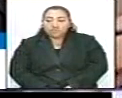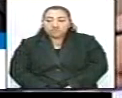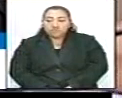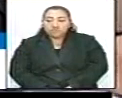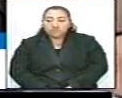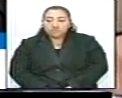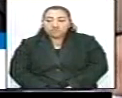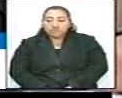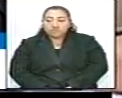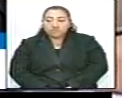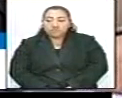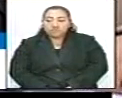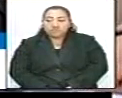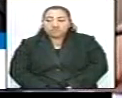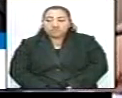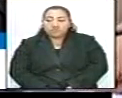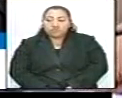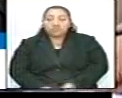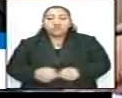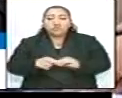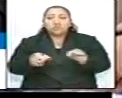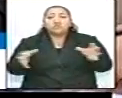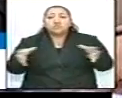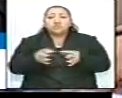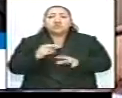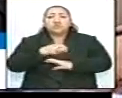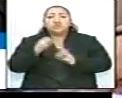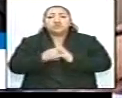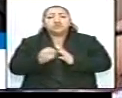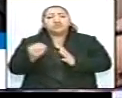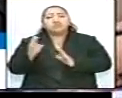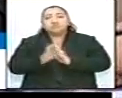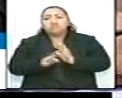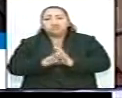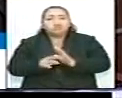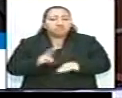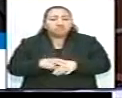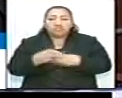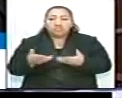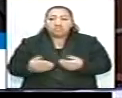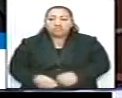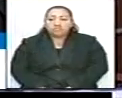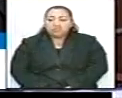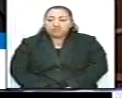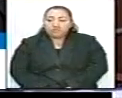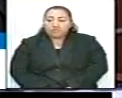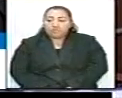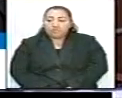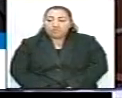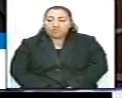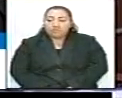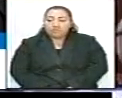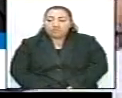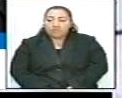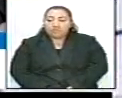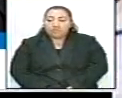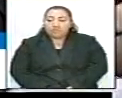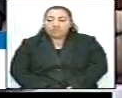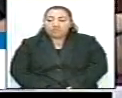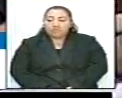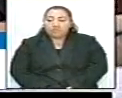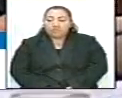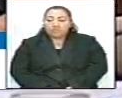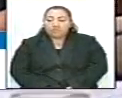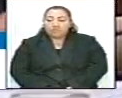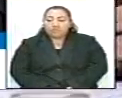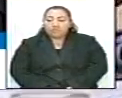solo proyectito, un pueblito por ahí, con un código de medio millón, de 2 milloncitos. Este proyecto va a terminar con 132 millones de